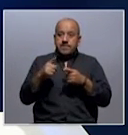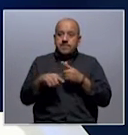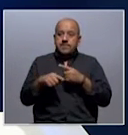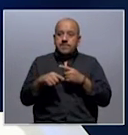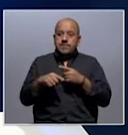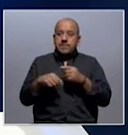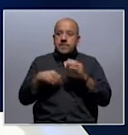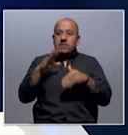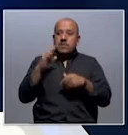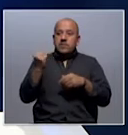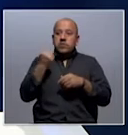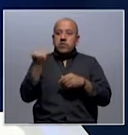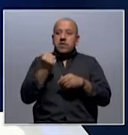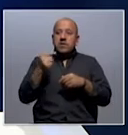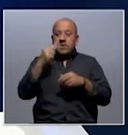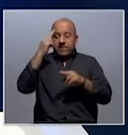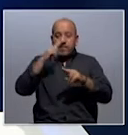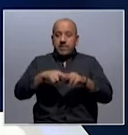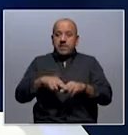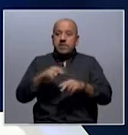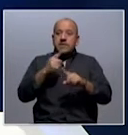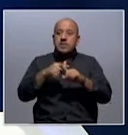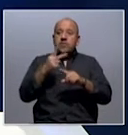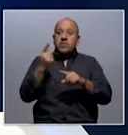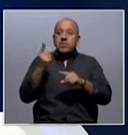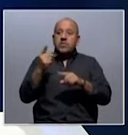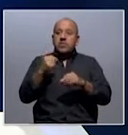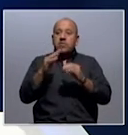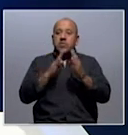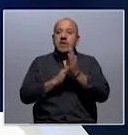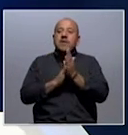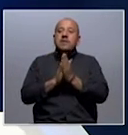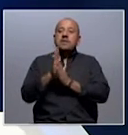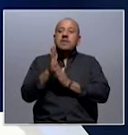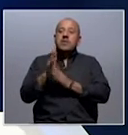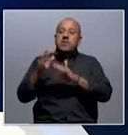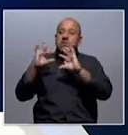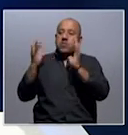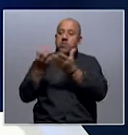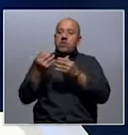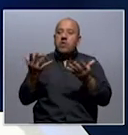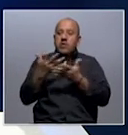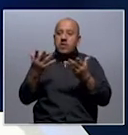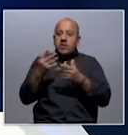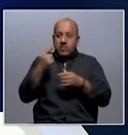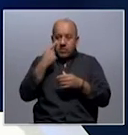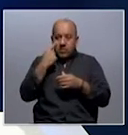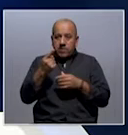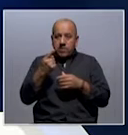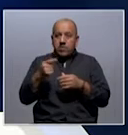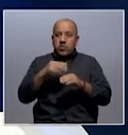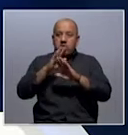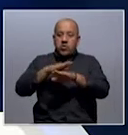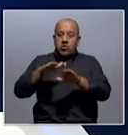epidemia más importante del siglo 21 por los por el alto nivel del crecimiento que tiene en el mundo ahora vamos a ver en lo que tiene que ver con los